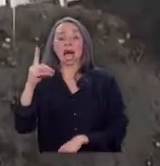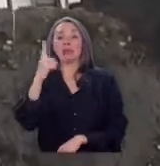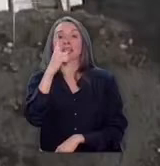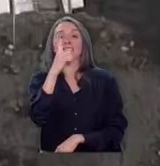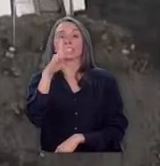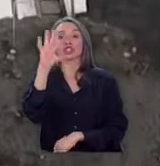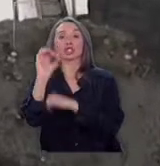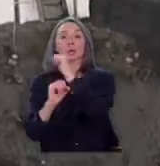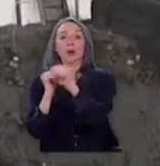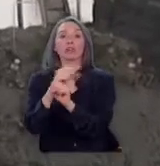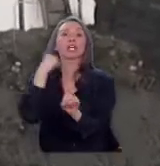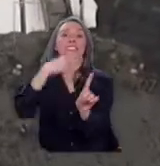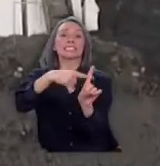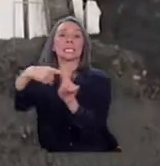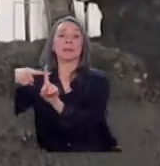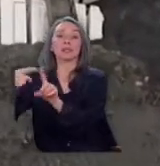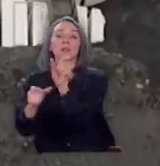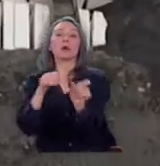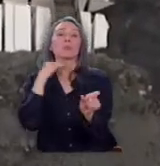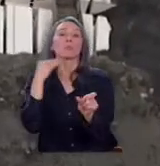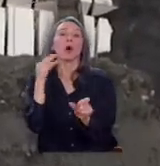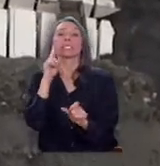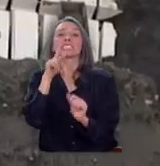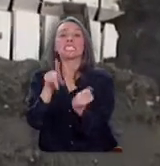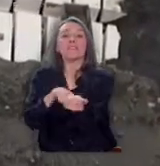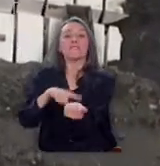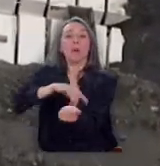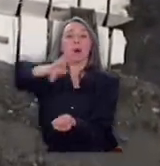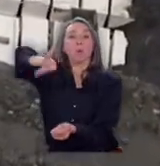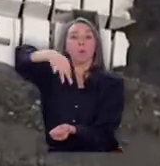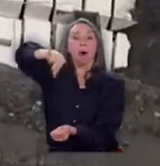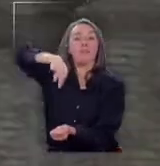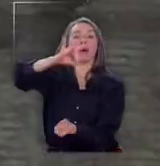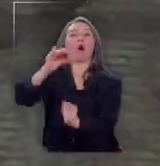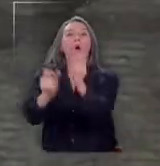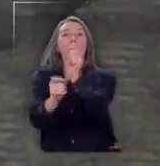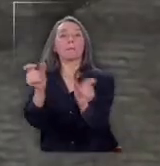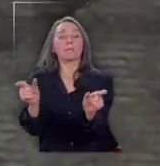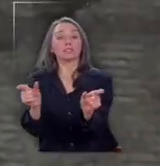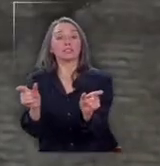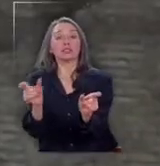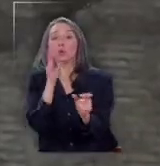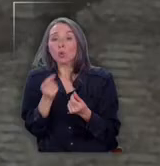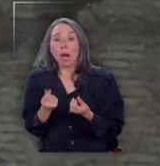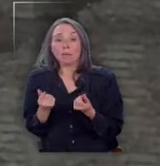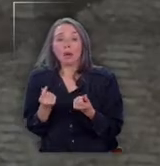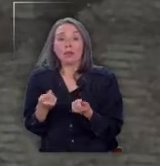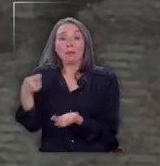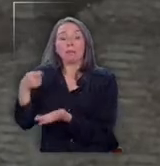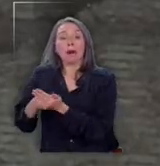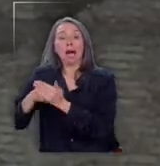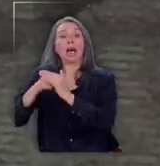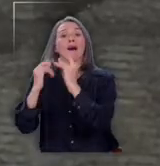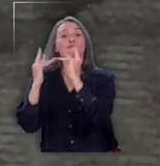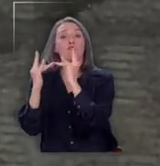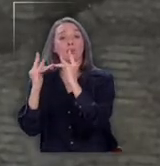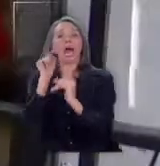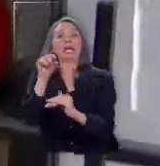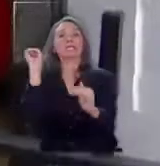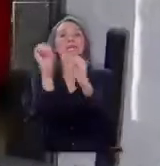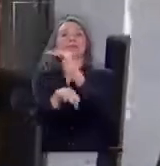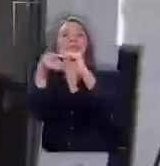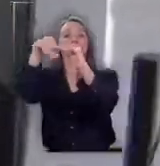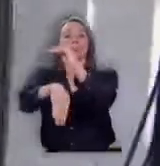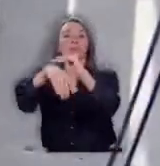siglo y medio como cementerio para muertos sin familia o destinado a aquellos que no tenían dinero para costear un